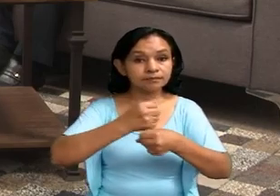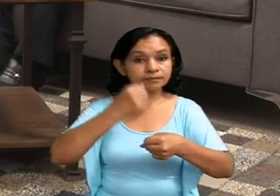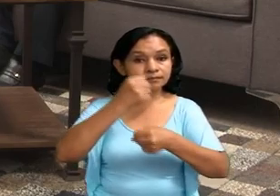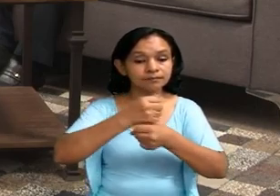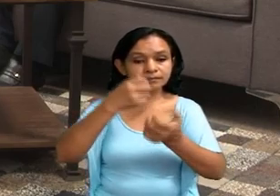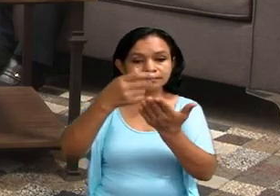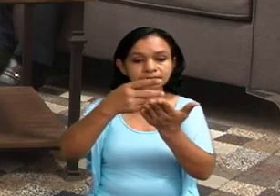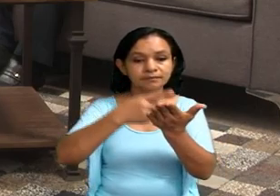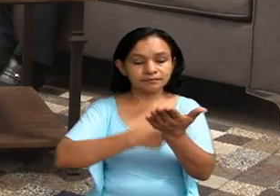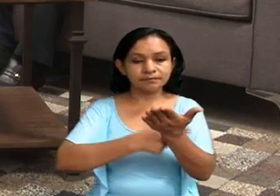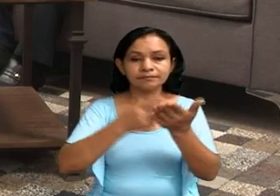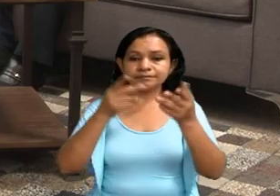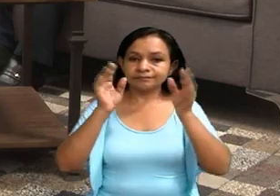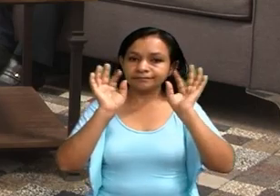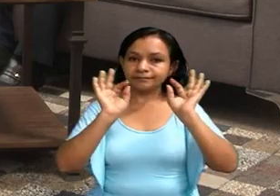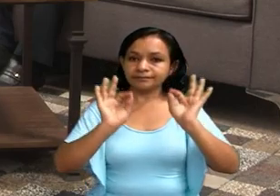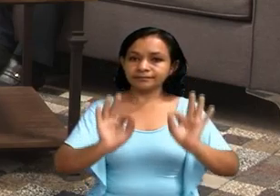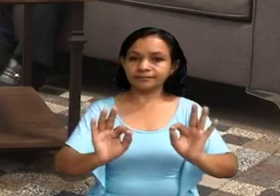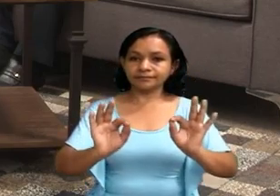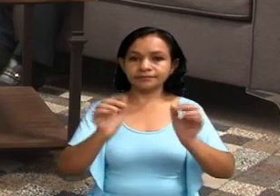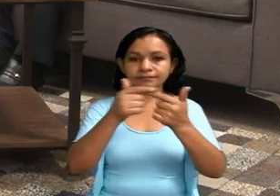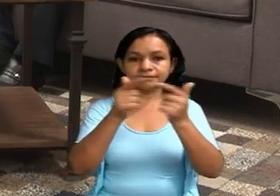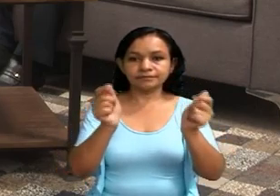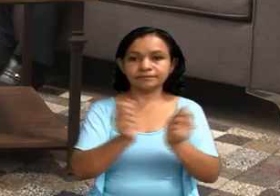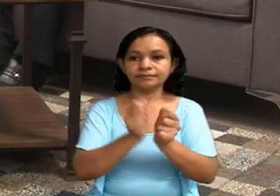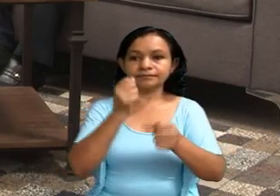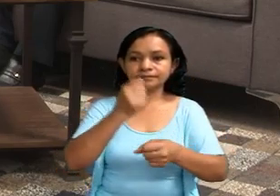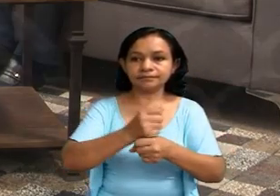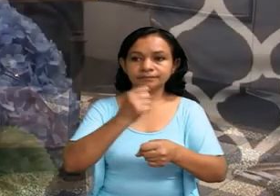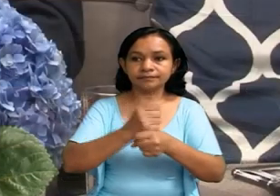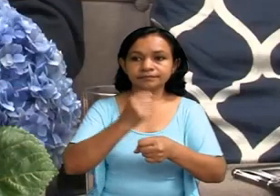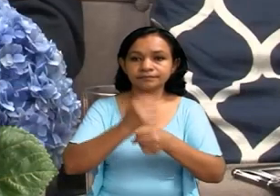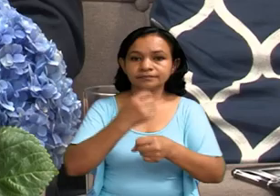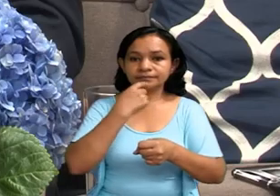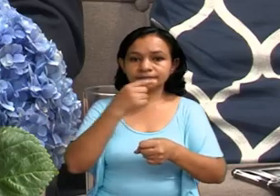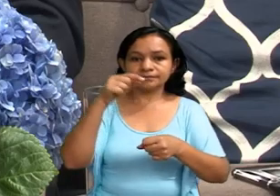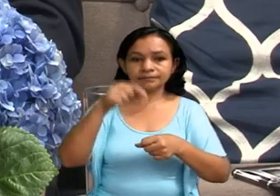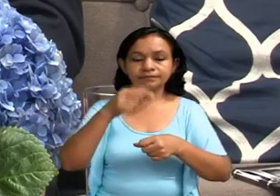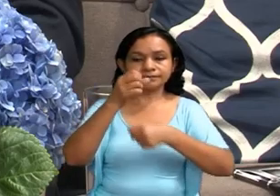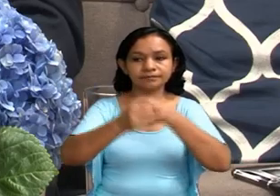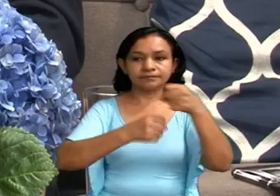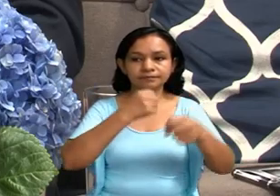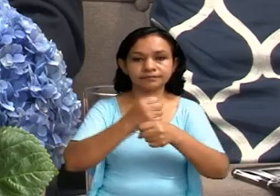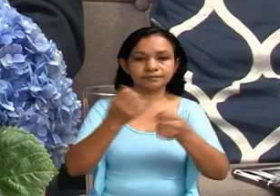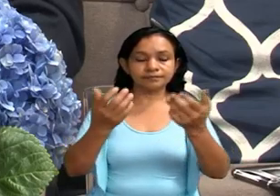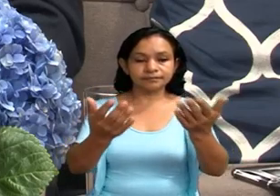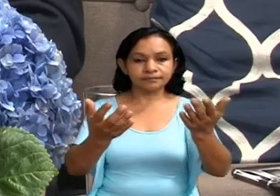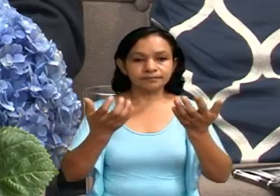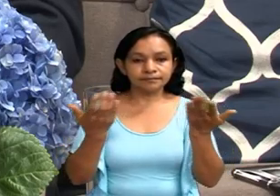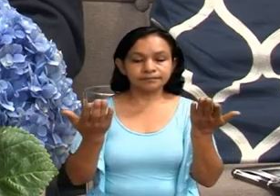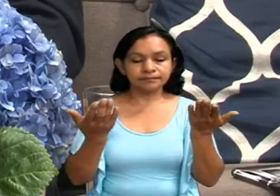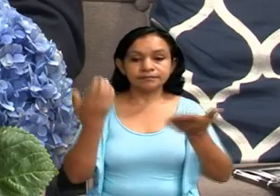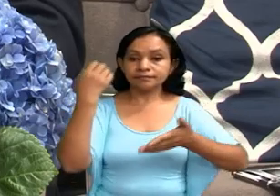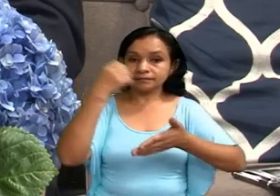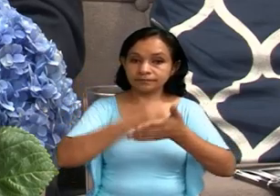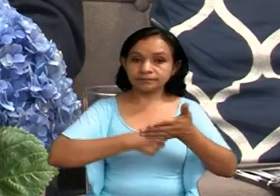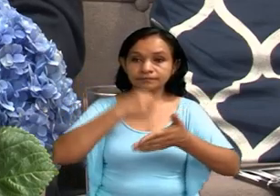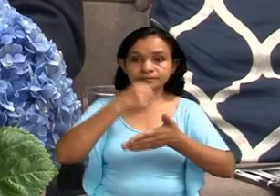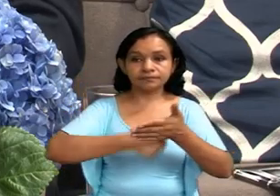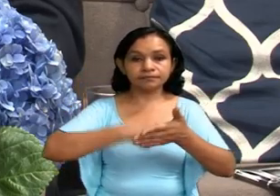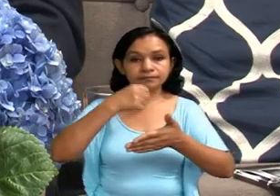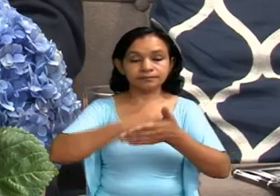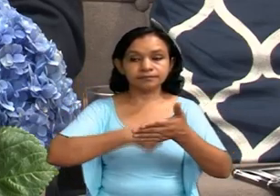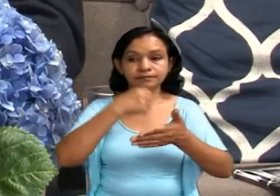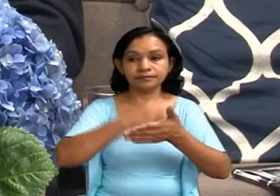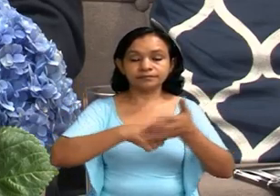este proyecto funcione. Nosotros tenemos un equipo de trabajo. Y como te decía, este año lo que queremos realmente es fortalecer